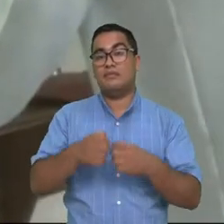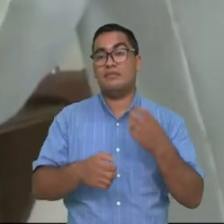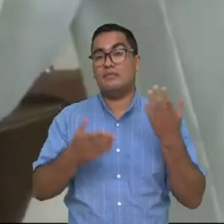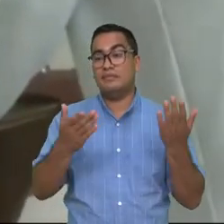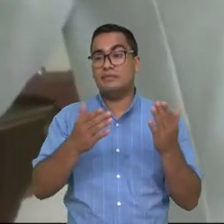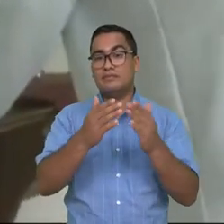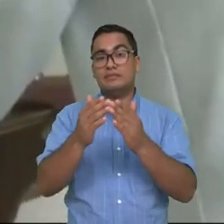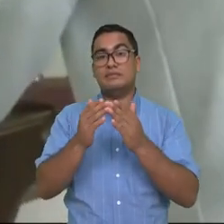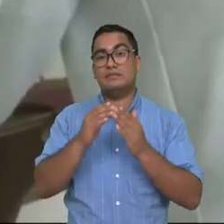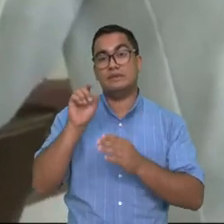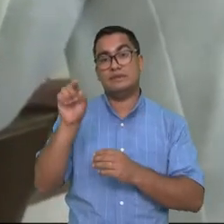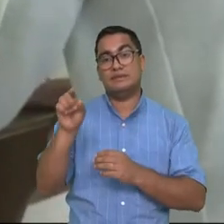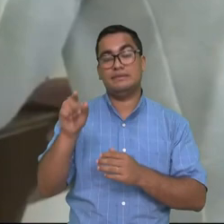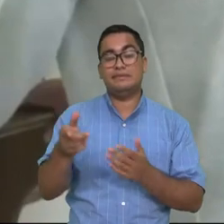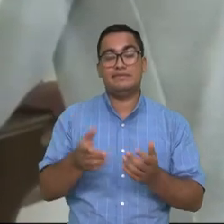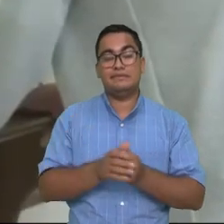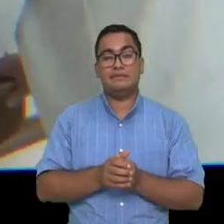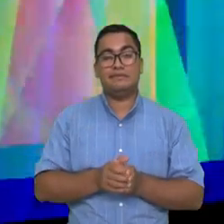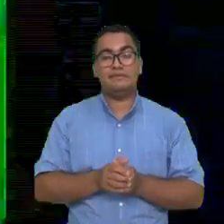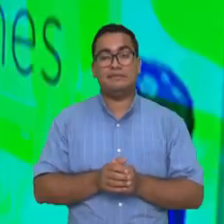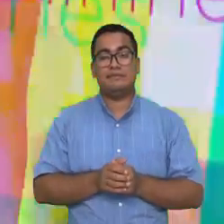ciudad norteamericana.